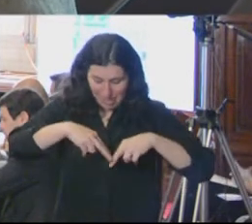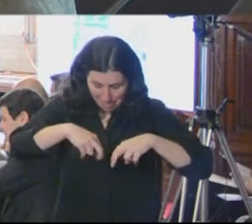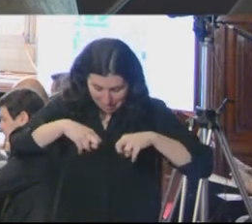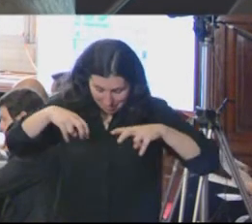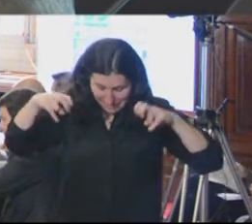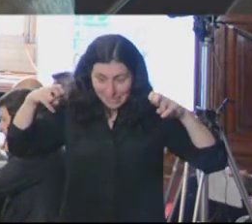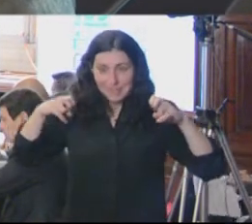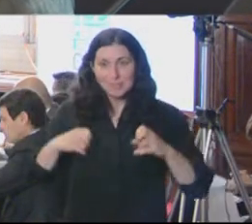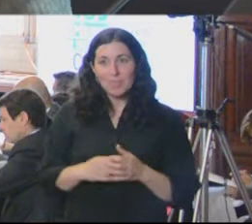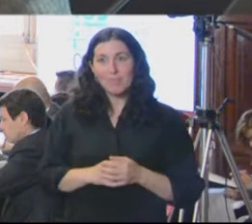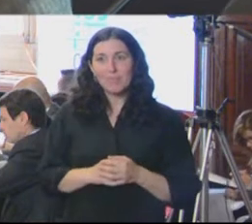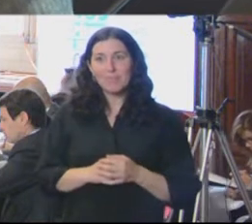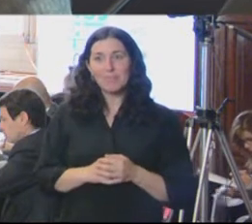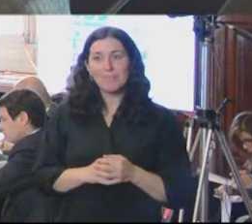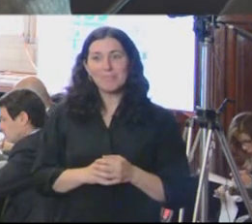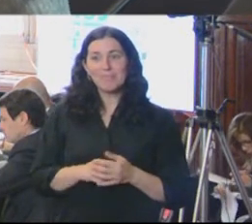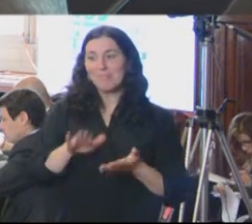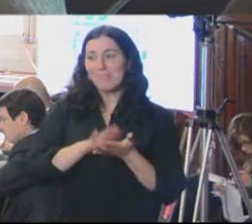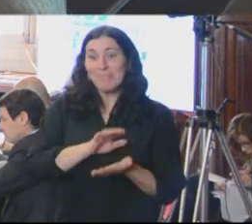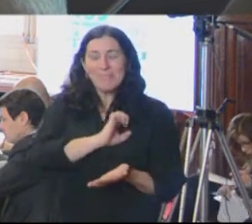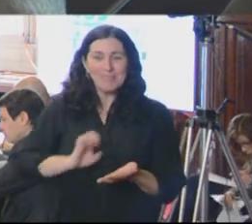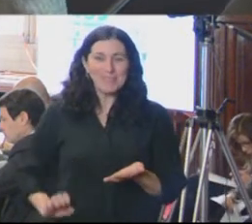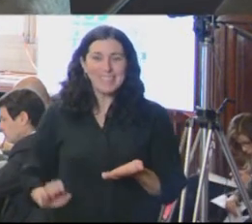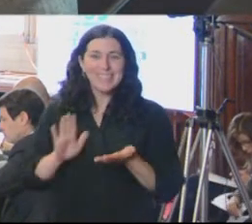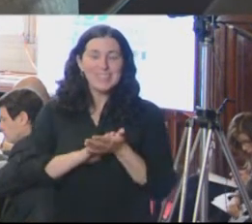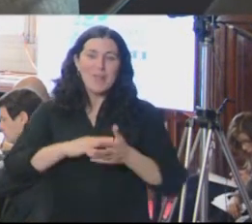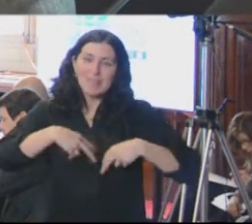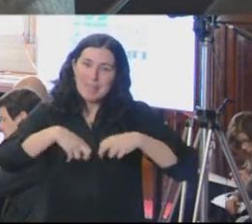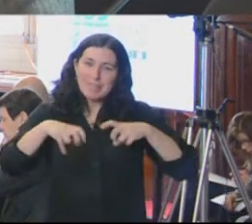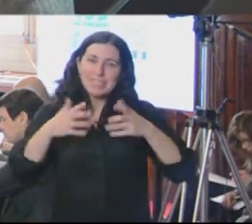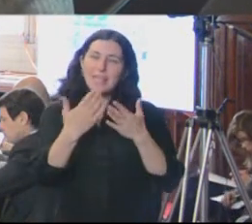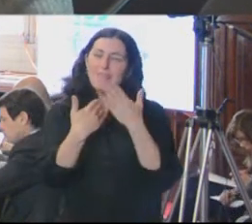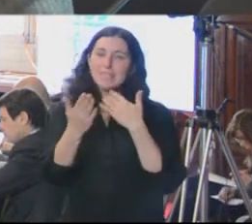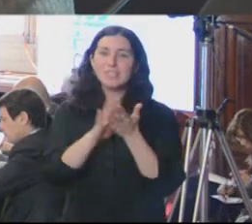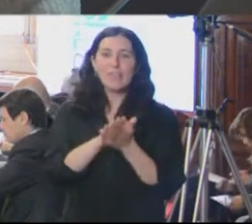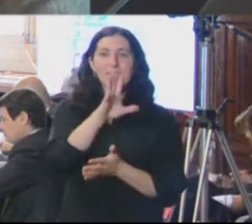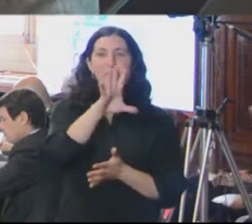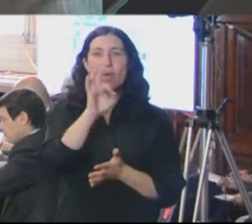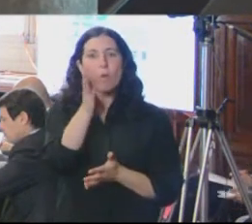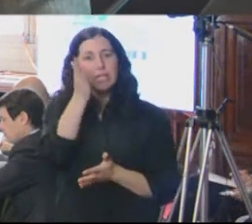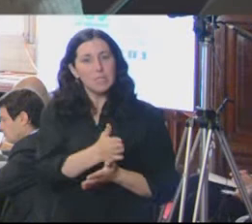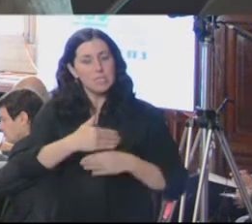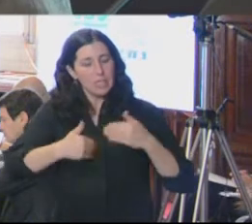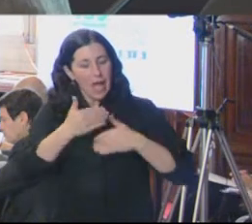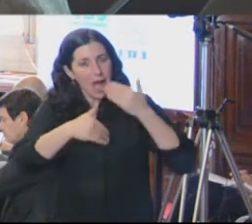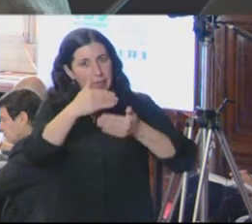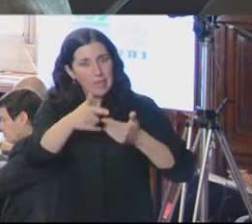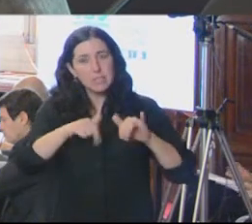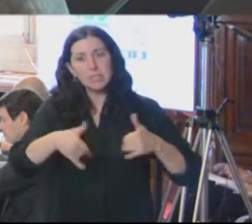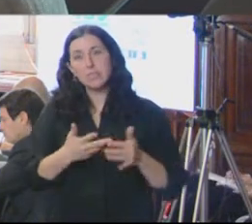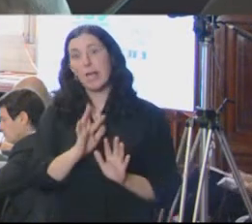Hablar del 50% de avances con decisiones quizás, bueno, da una